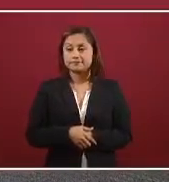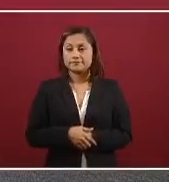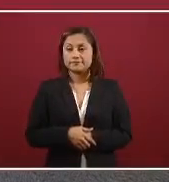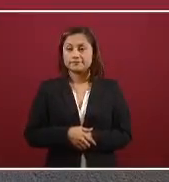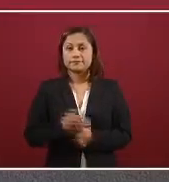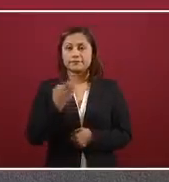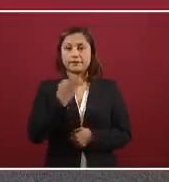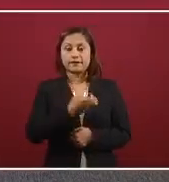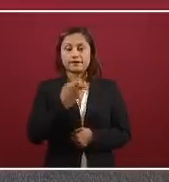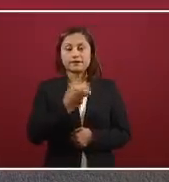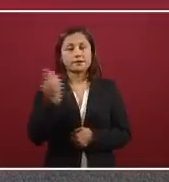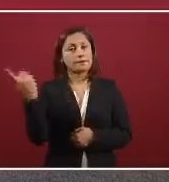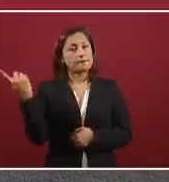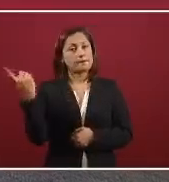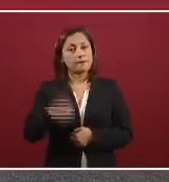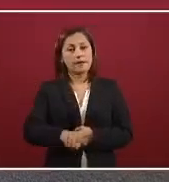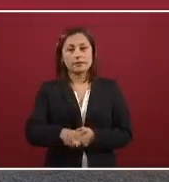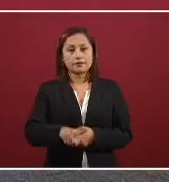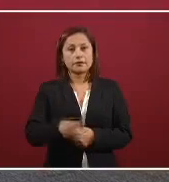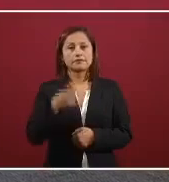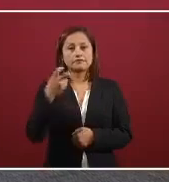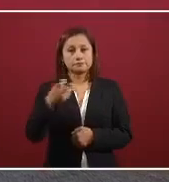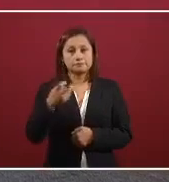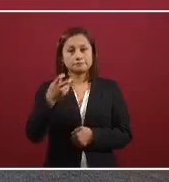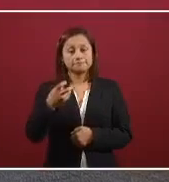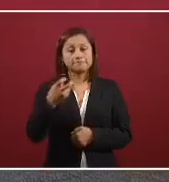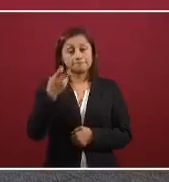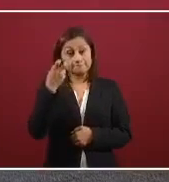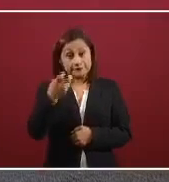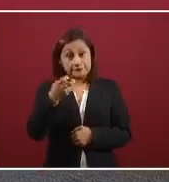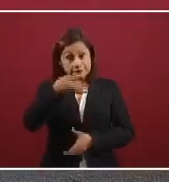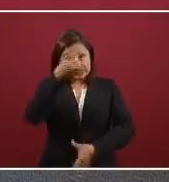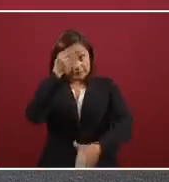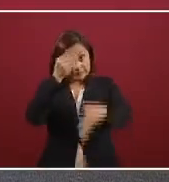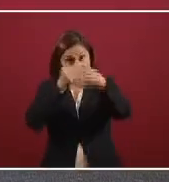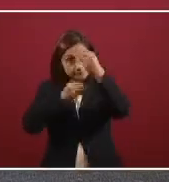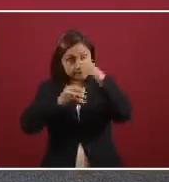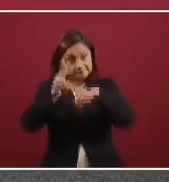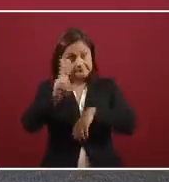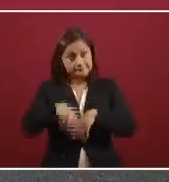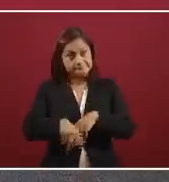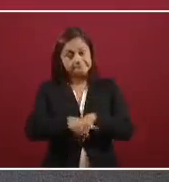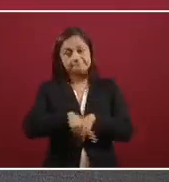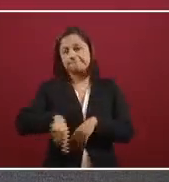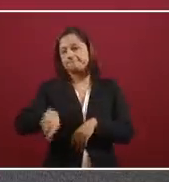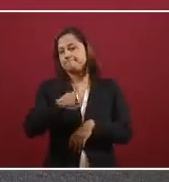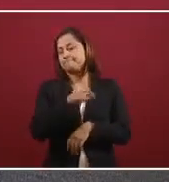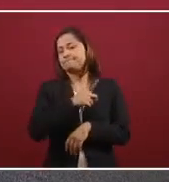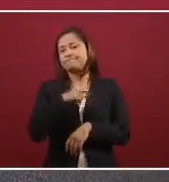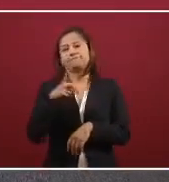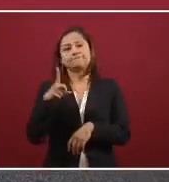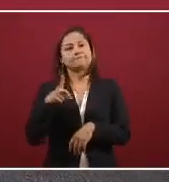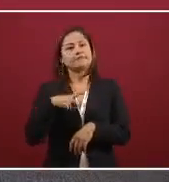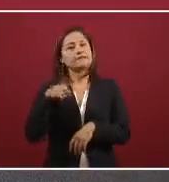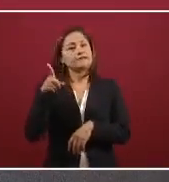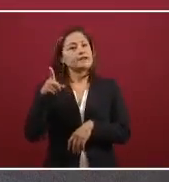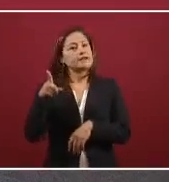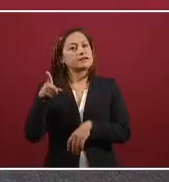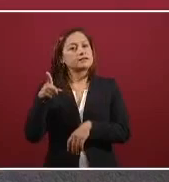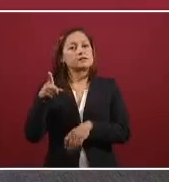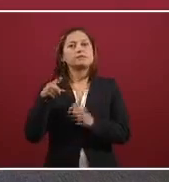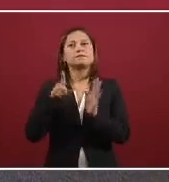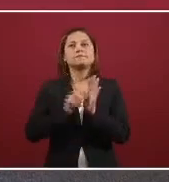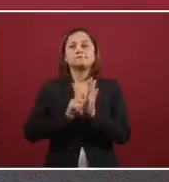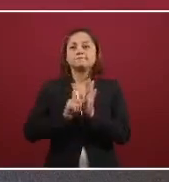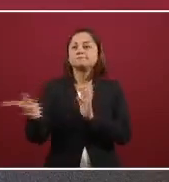el mandato, esta es la lección, esta es la teoría, esta es la doctrina